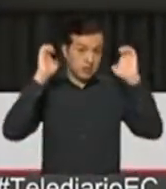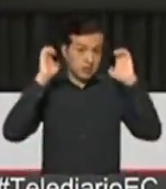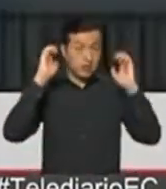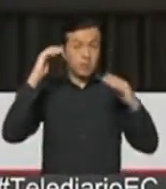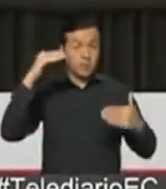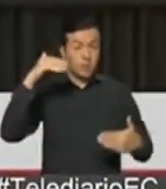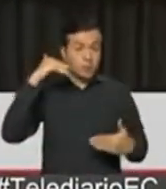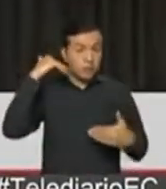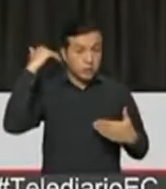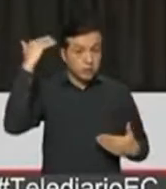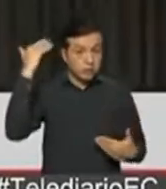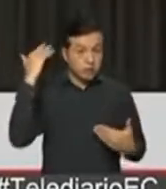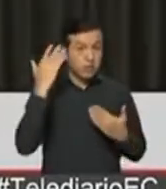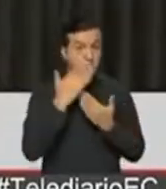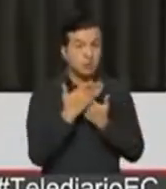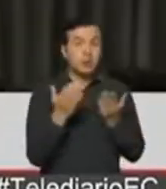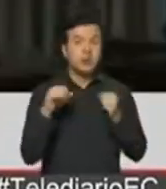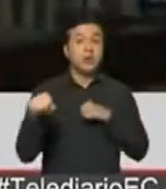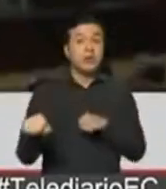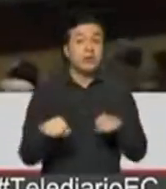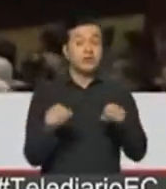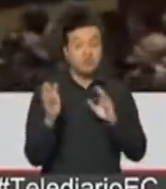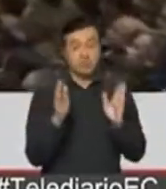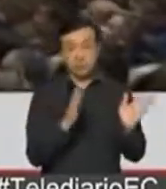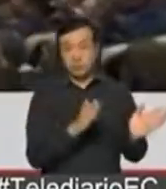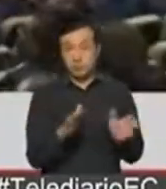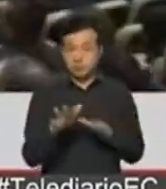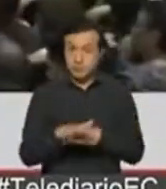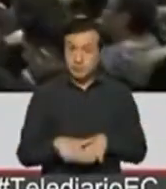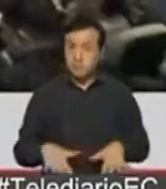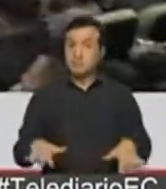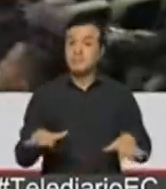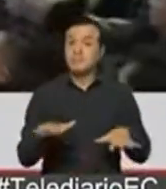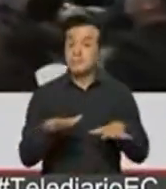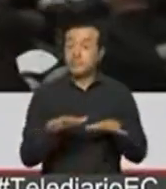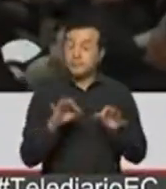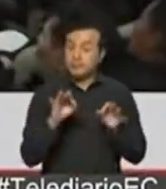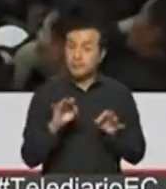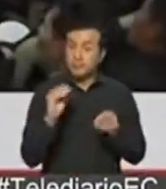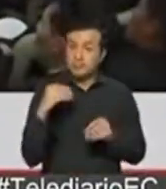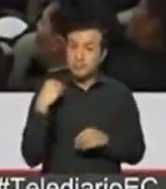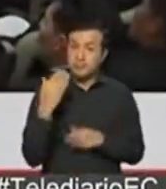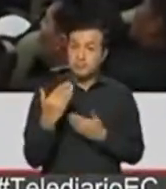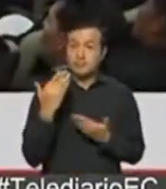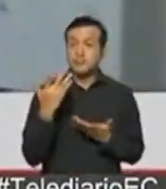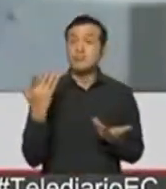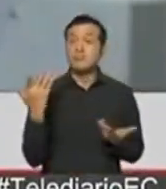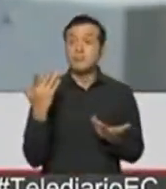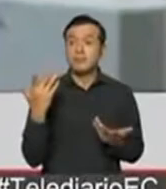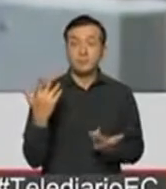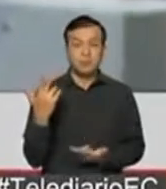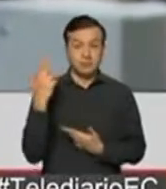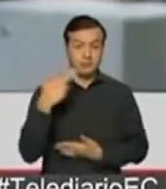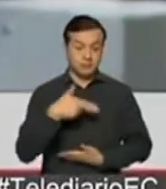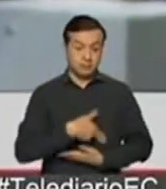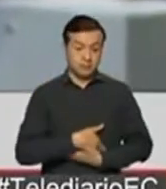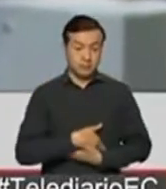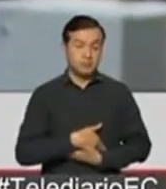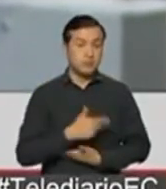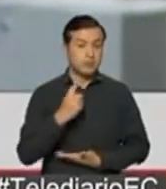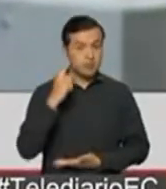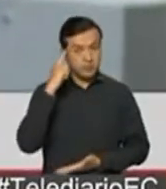política y de operaciones que se ejecutaron y la dotación de armamento que utilizó el ejército ecuatoriano